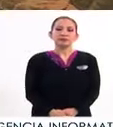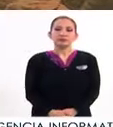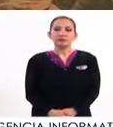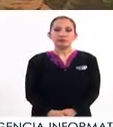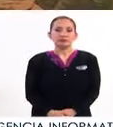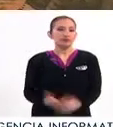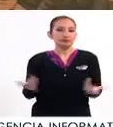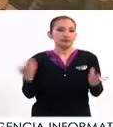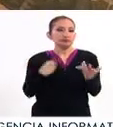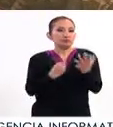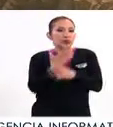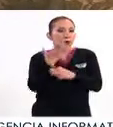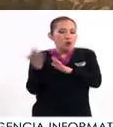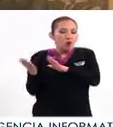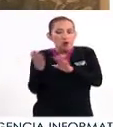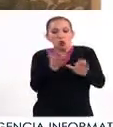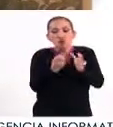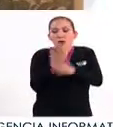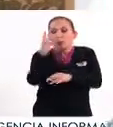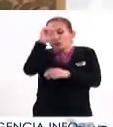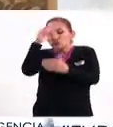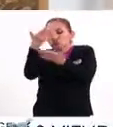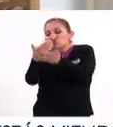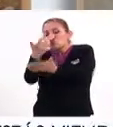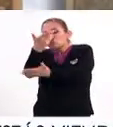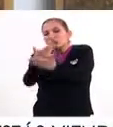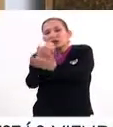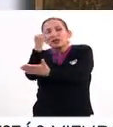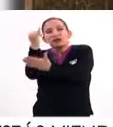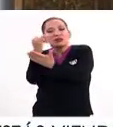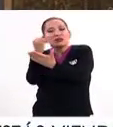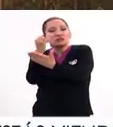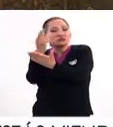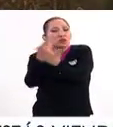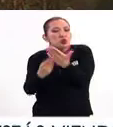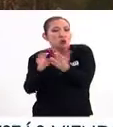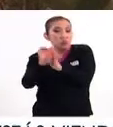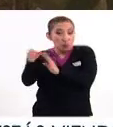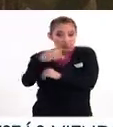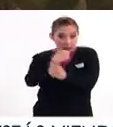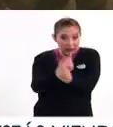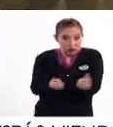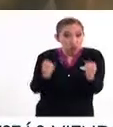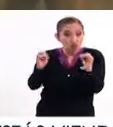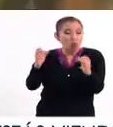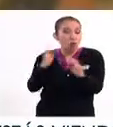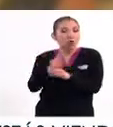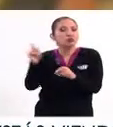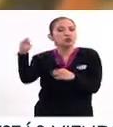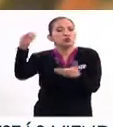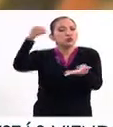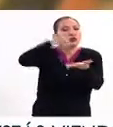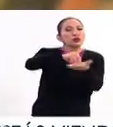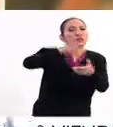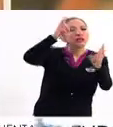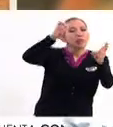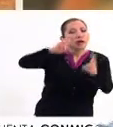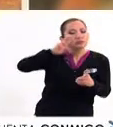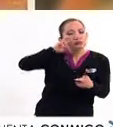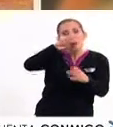Y digamos, la nueva parte, las nuevas propuestas que tú hiciste, ¿tienen que ver, por ejemplo, con los niños o con los juegos? O sí, la